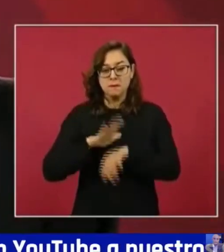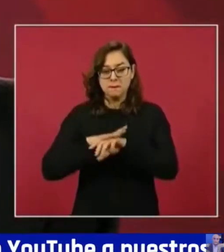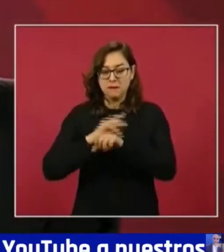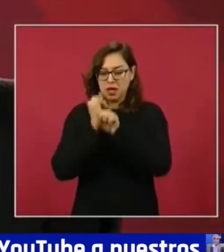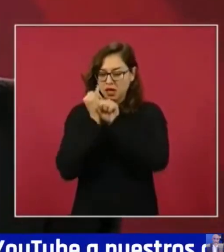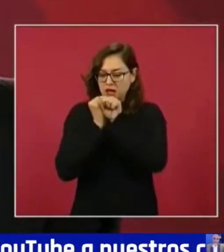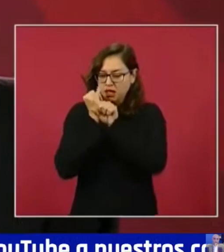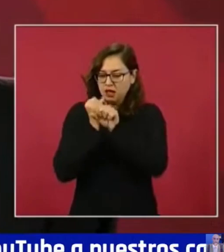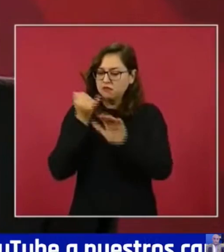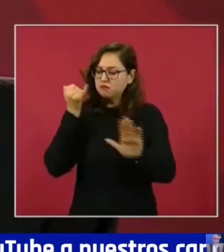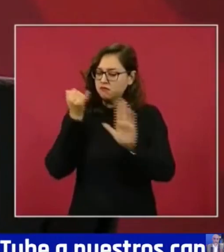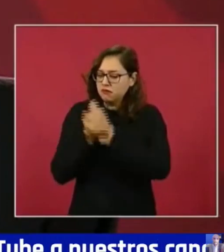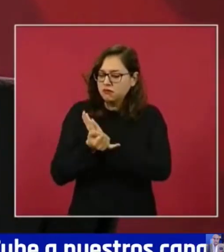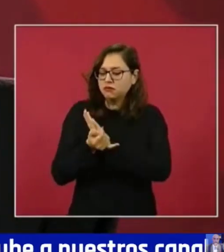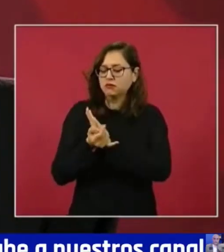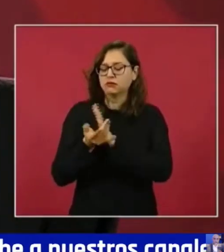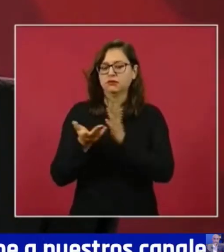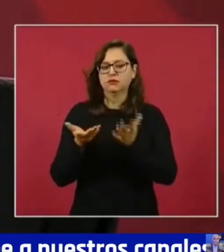reflexión,